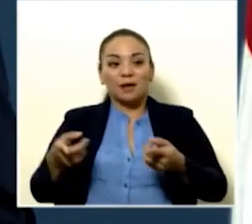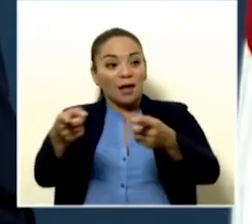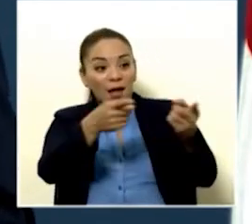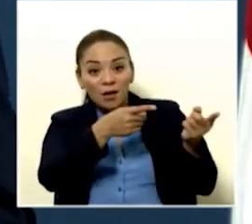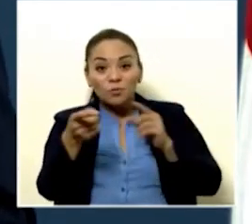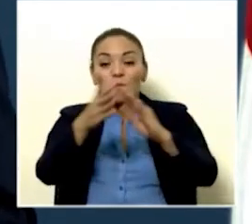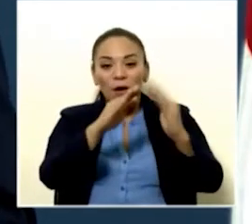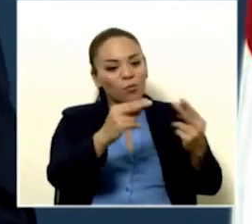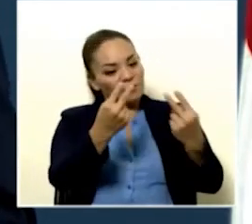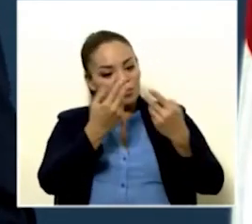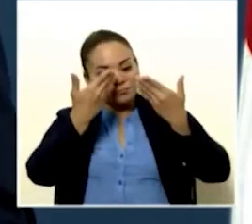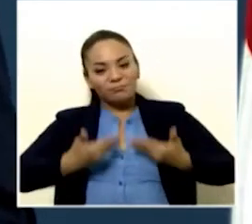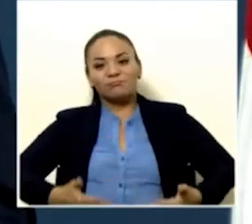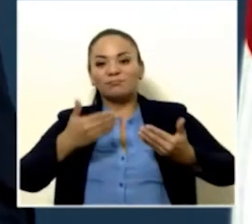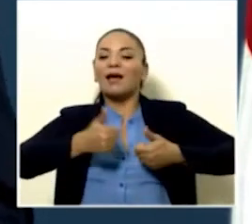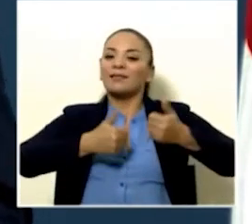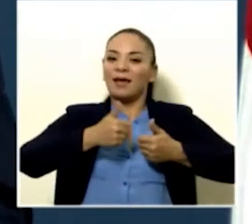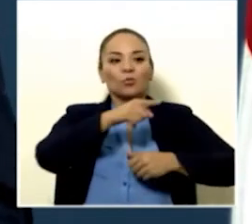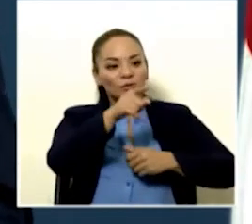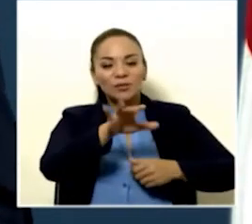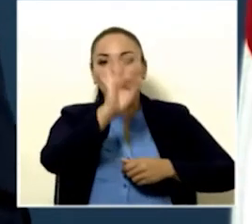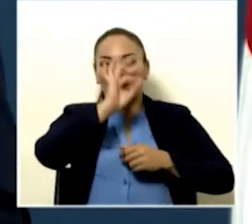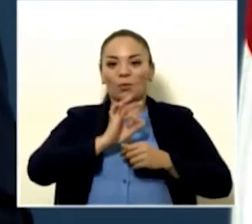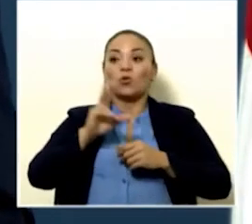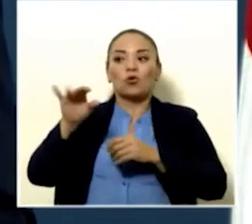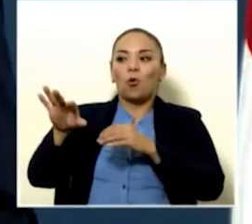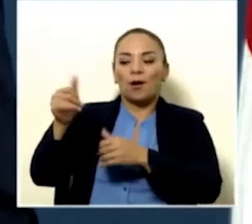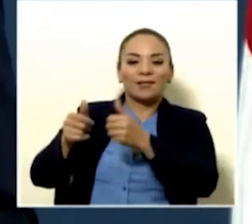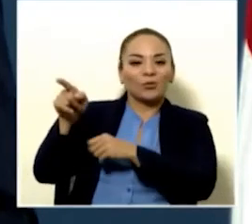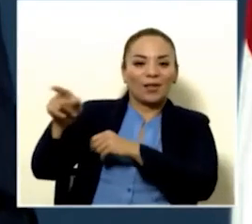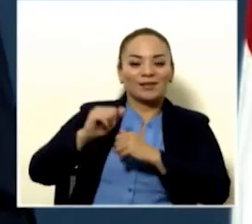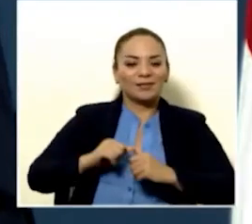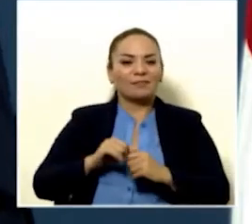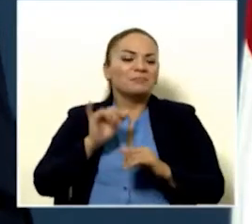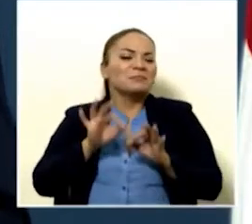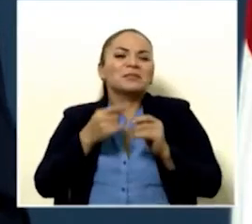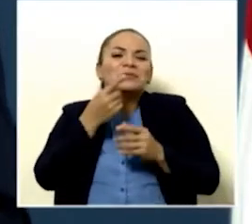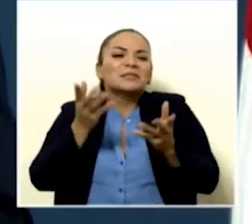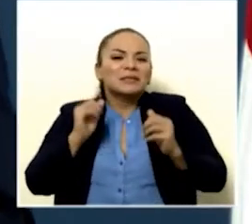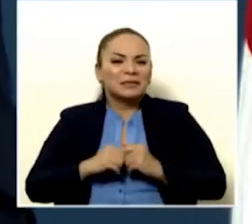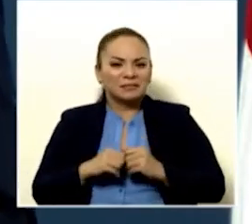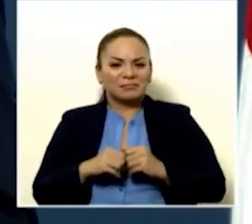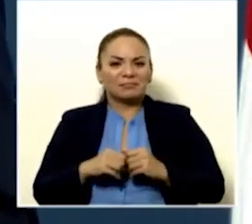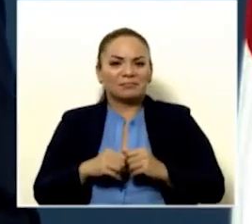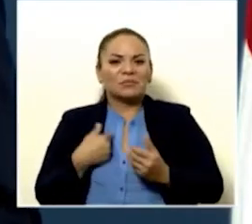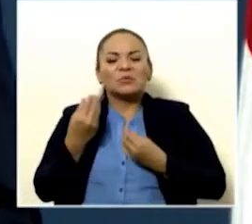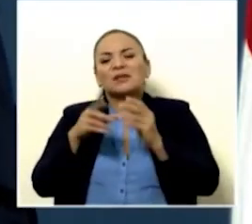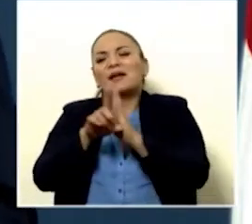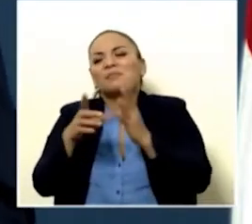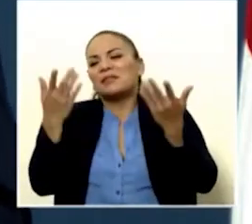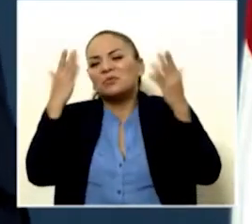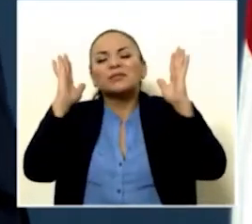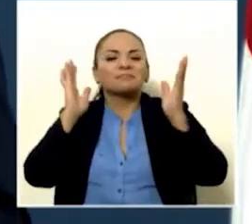al candidato que ellos escogieron y no al candidato de ella. Eso yo lo que tengo que decir. ¿Qué va a hacer legalmente? No